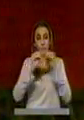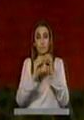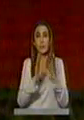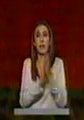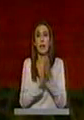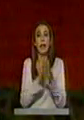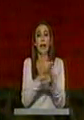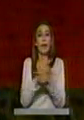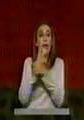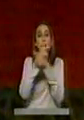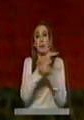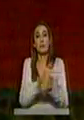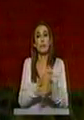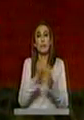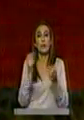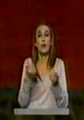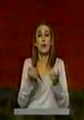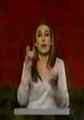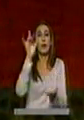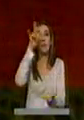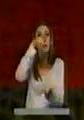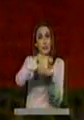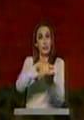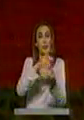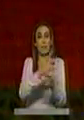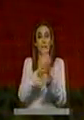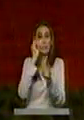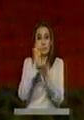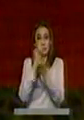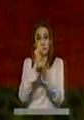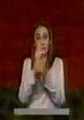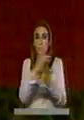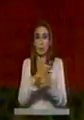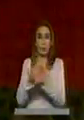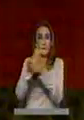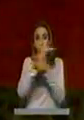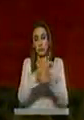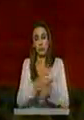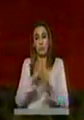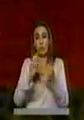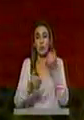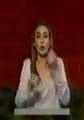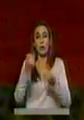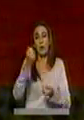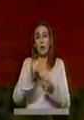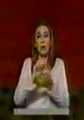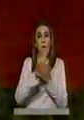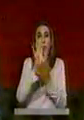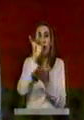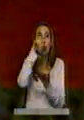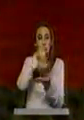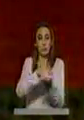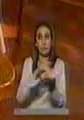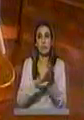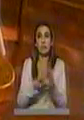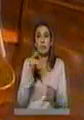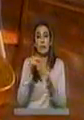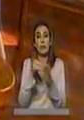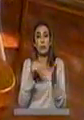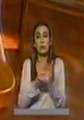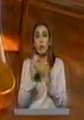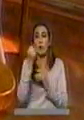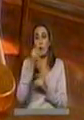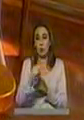Aviación Civil aprobó una solicitud para que esté una línea aérea aprobada, se llama S Plus. ¿De dónde es?